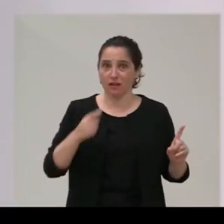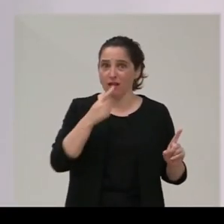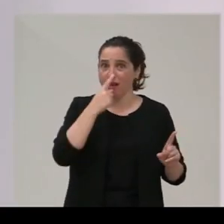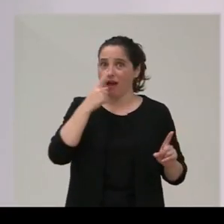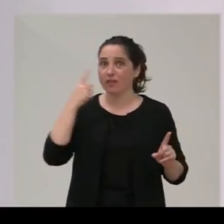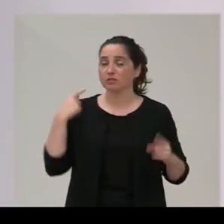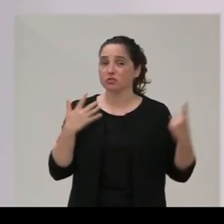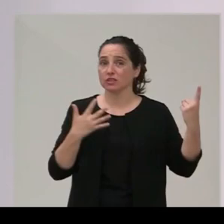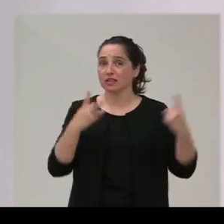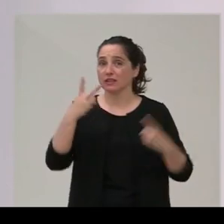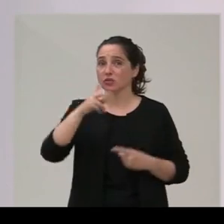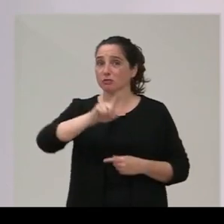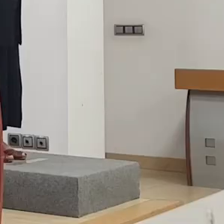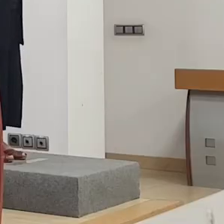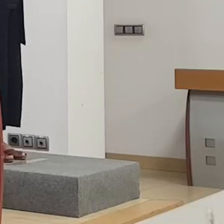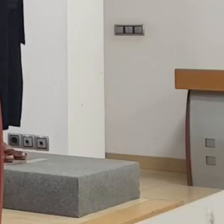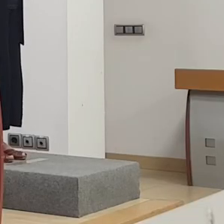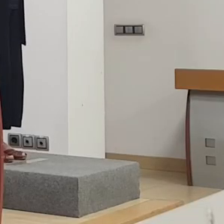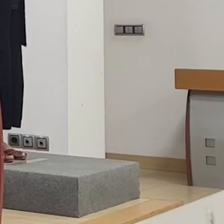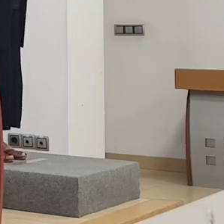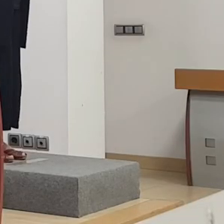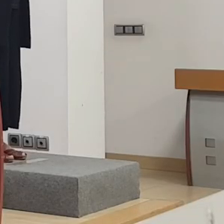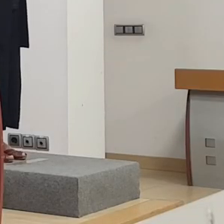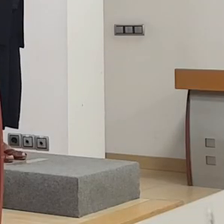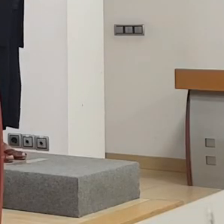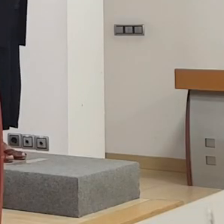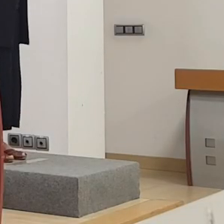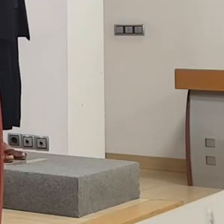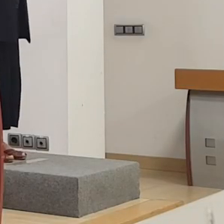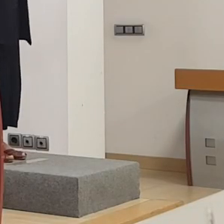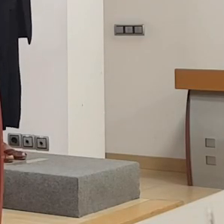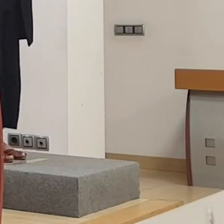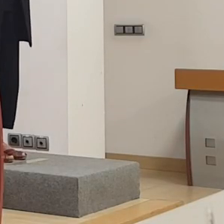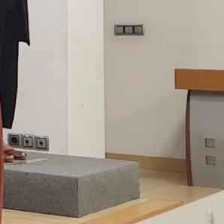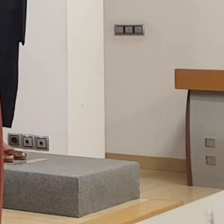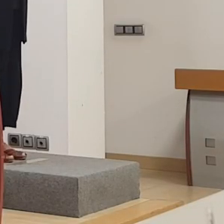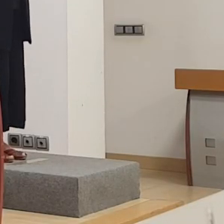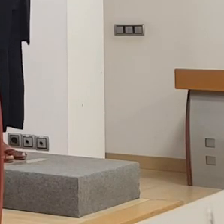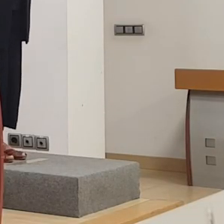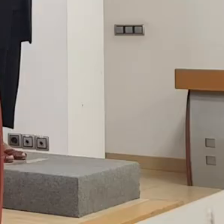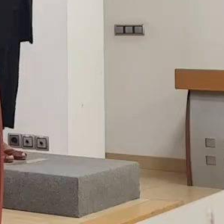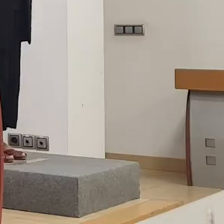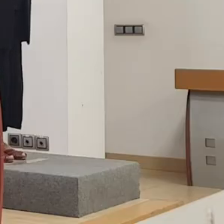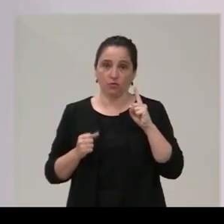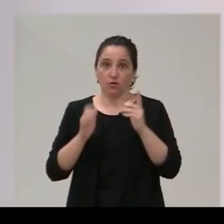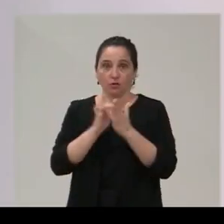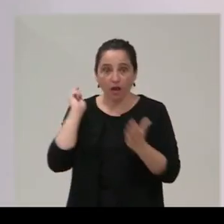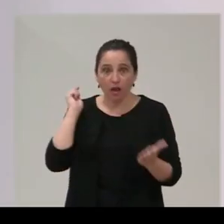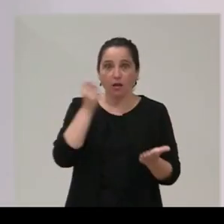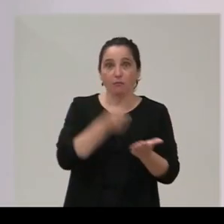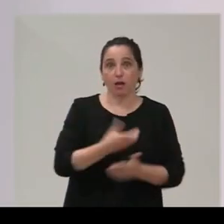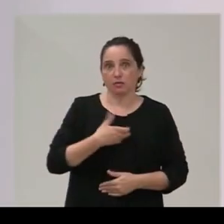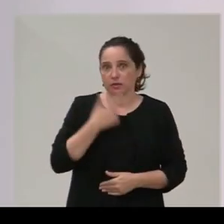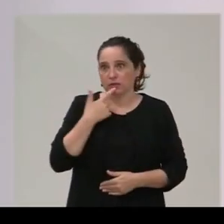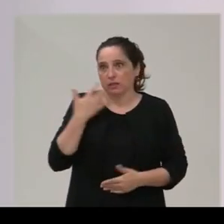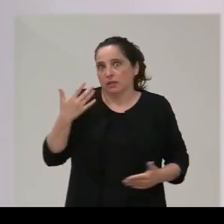62 personas del princesa Leticia han obtenido trabajo y que el coste para el ayuntamiento